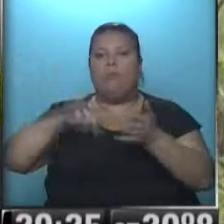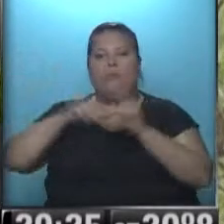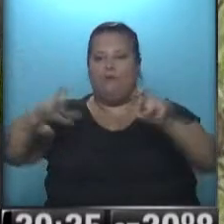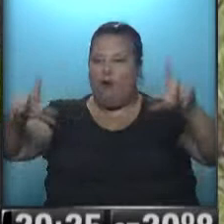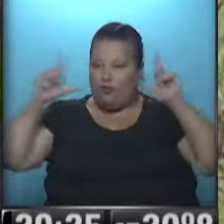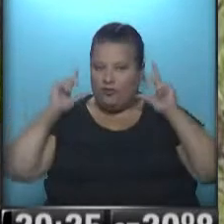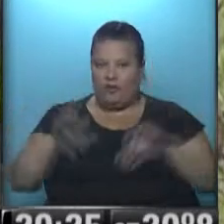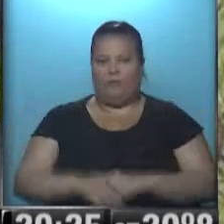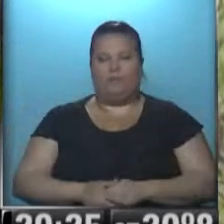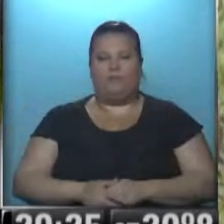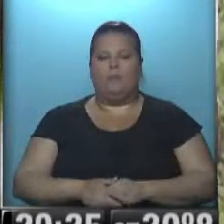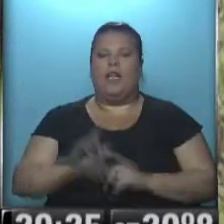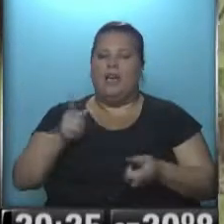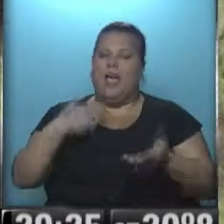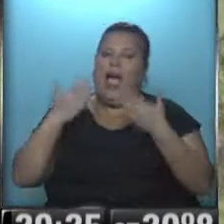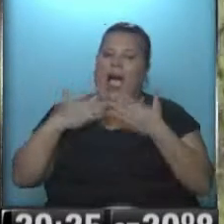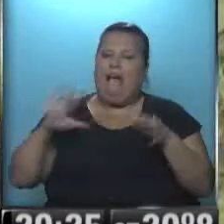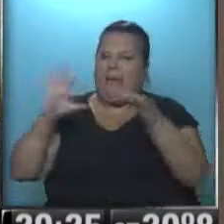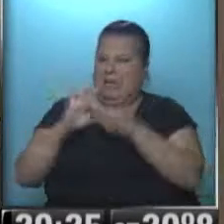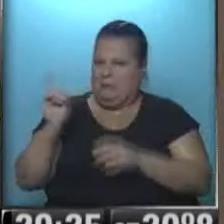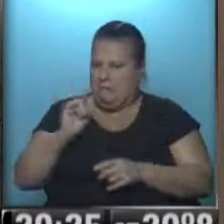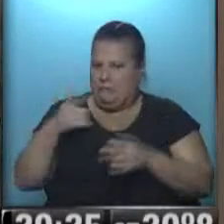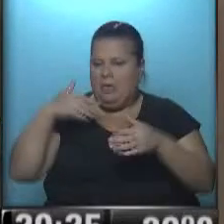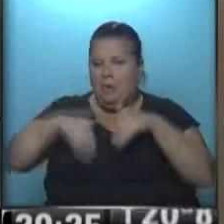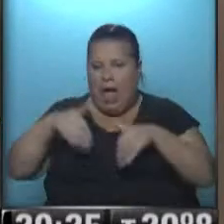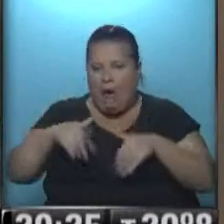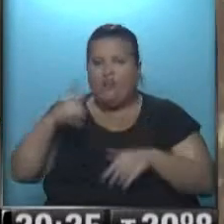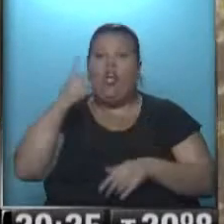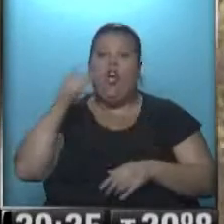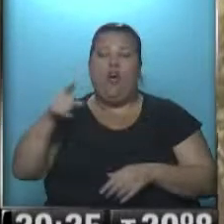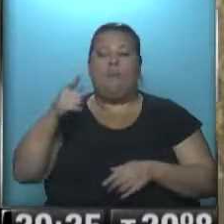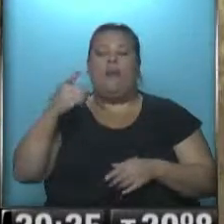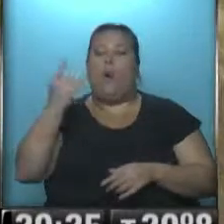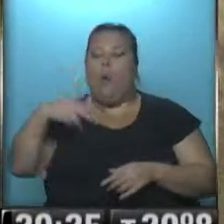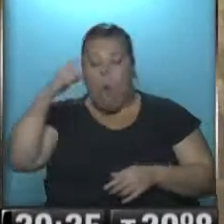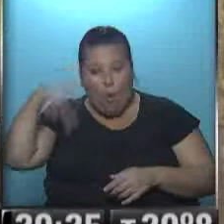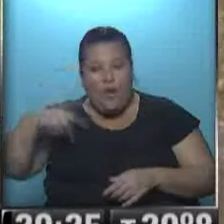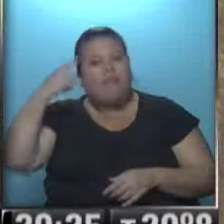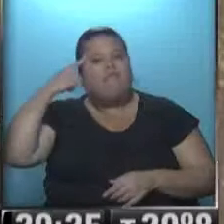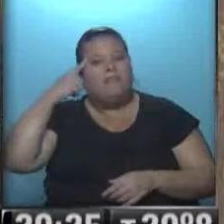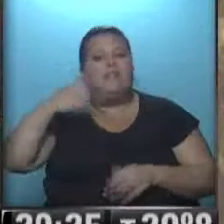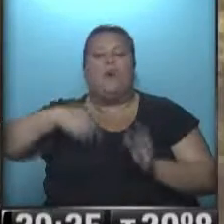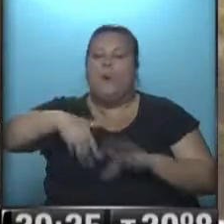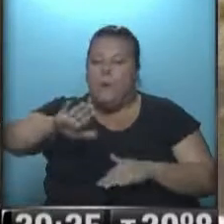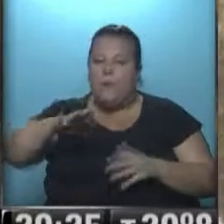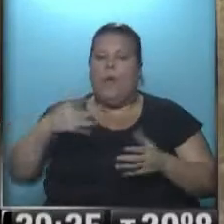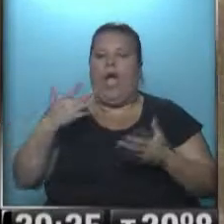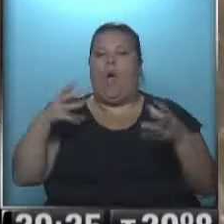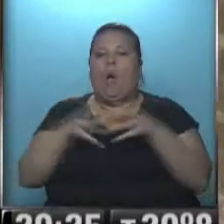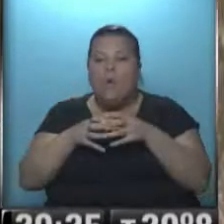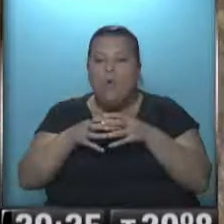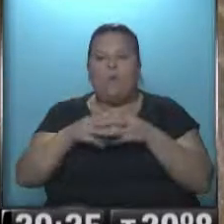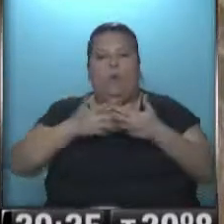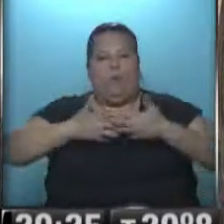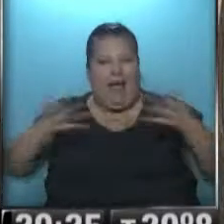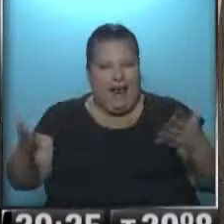foto. Aunque evitaron hablar de alianzas electorales, el hombre, de FAUNEN, remarcó que quieren conformar un frente lo más